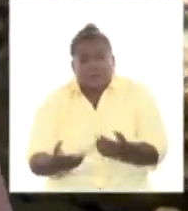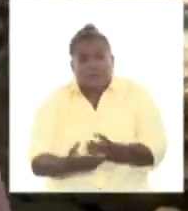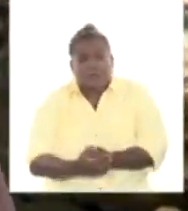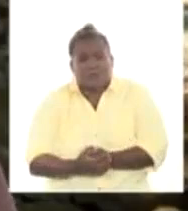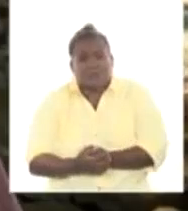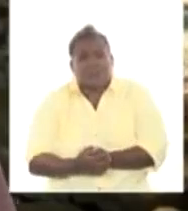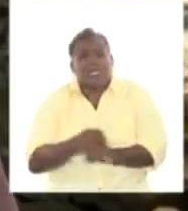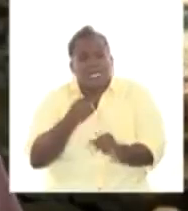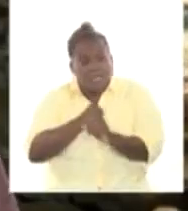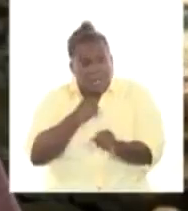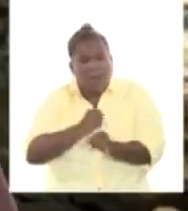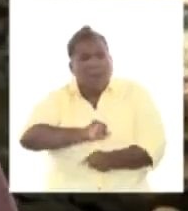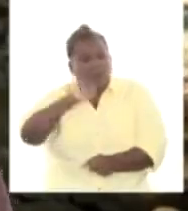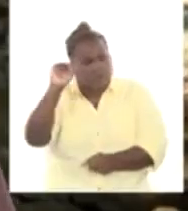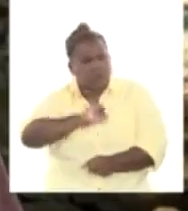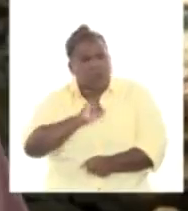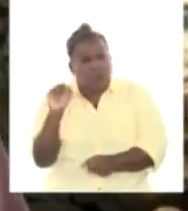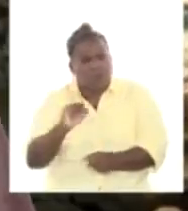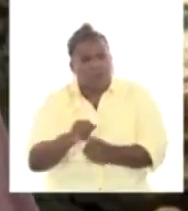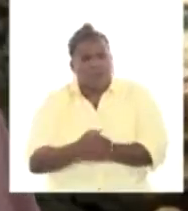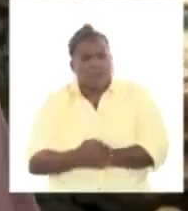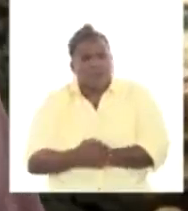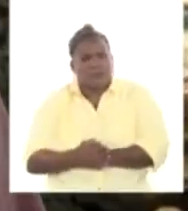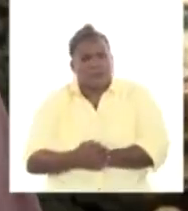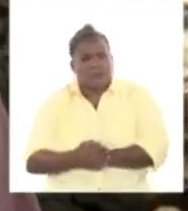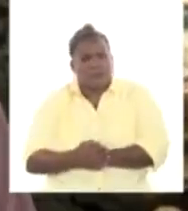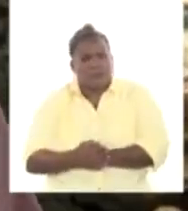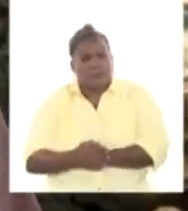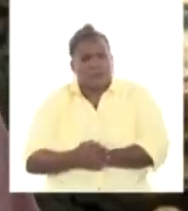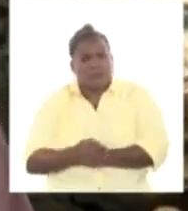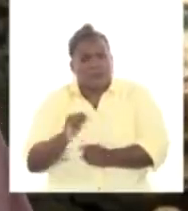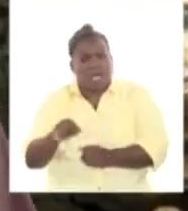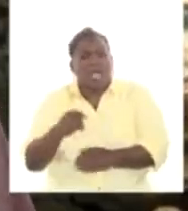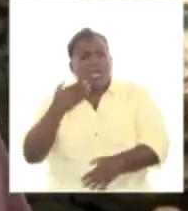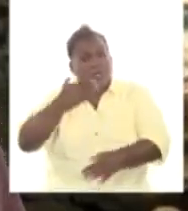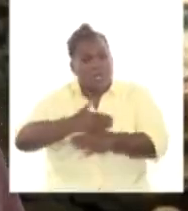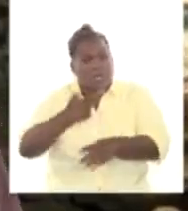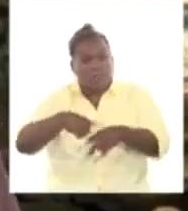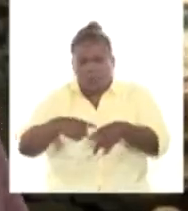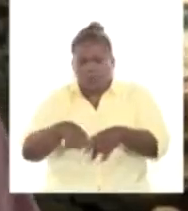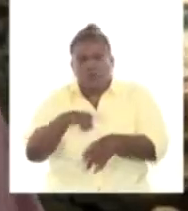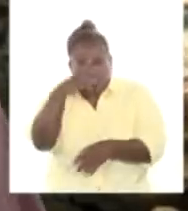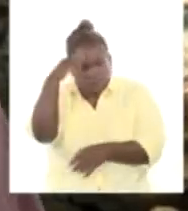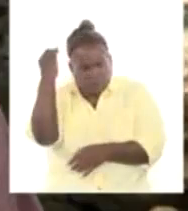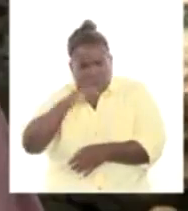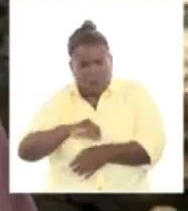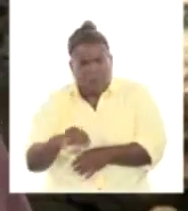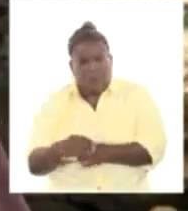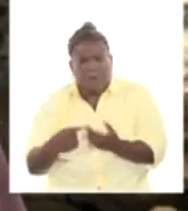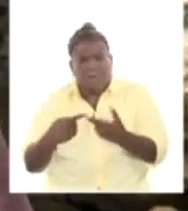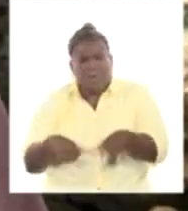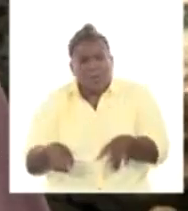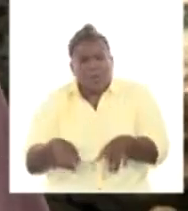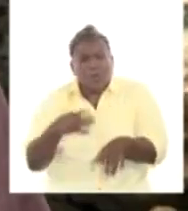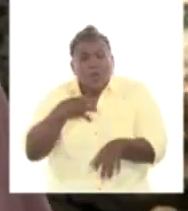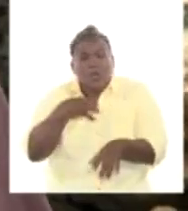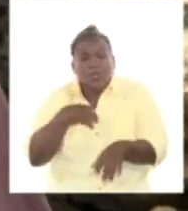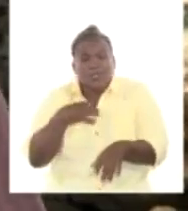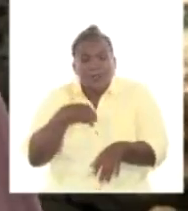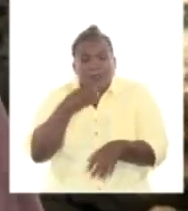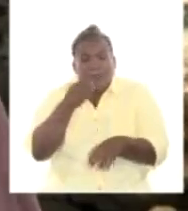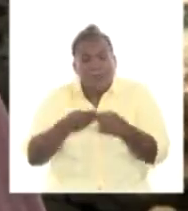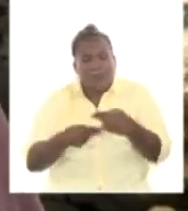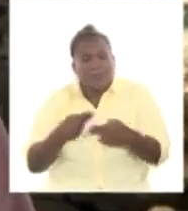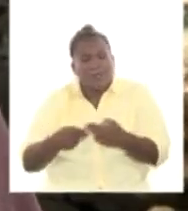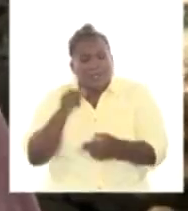Si se trabaja, se logra lo que se quiere. Hay también limitaciones con los recursos, pero bueno, con lo que tenemos y lo que podemos hacer,